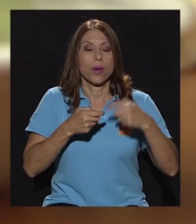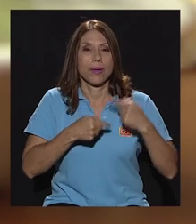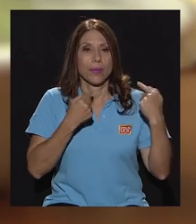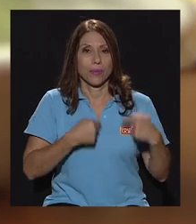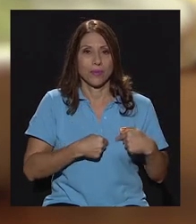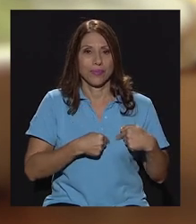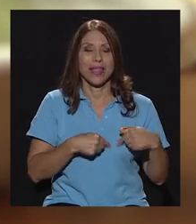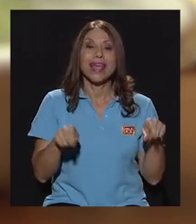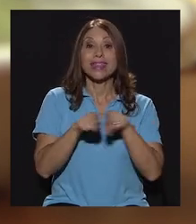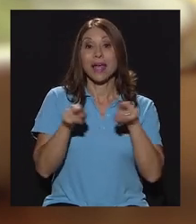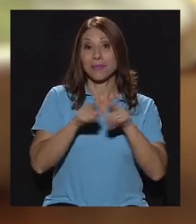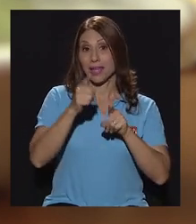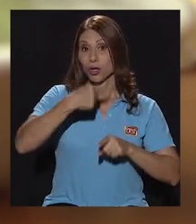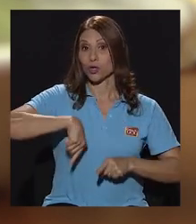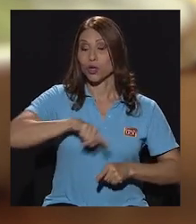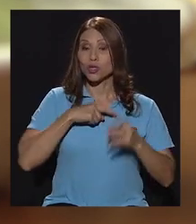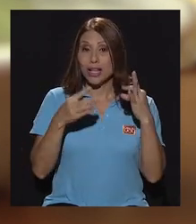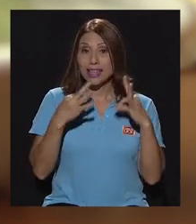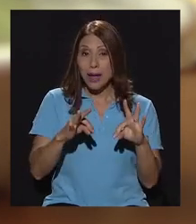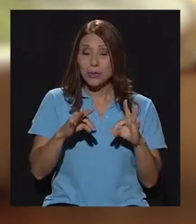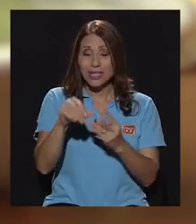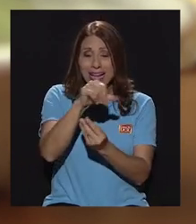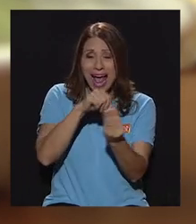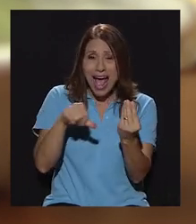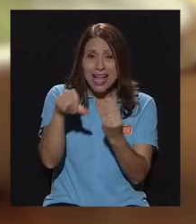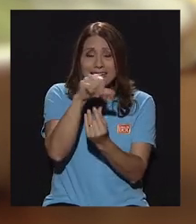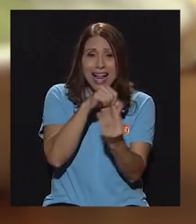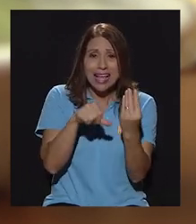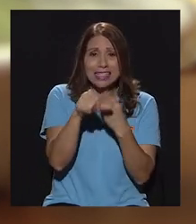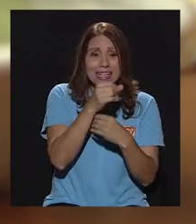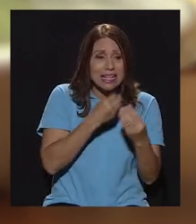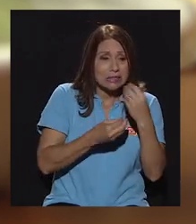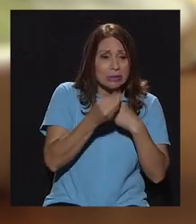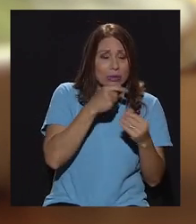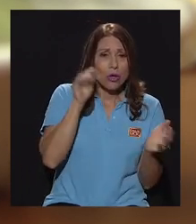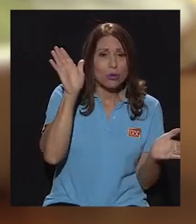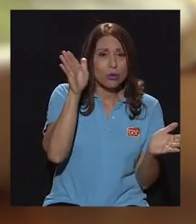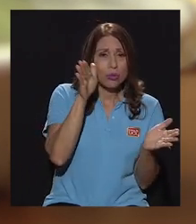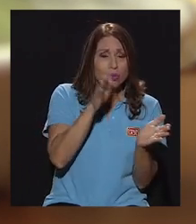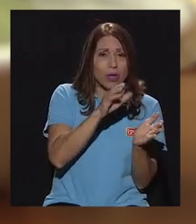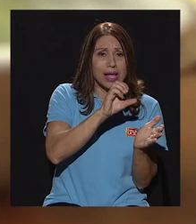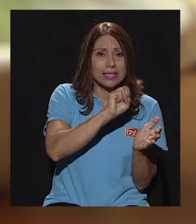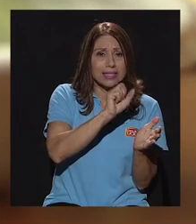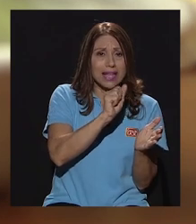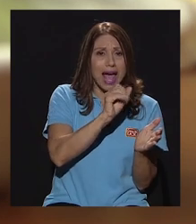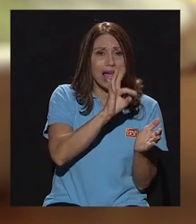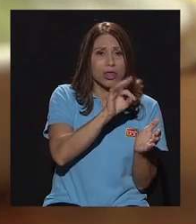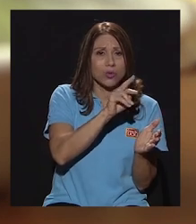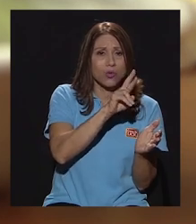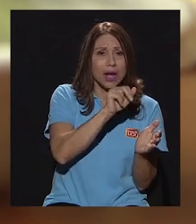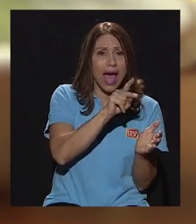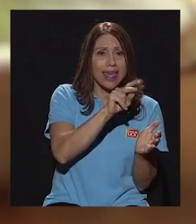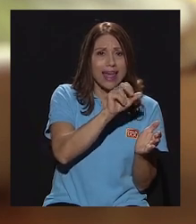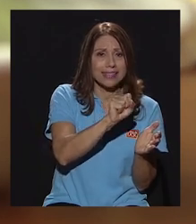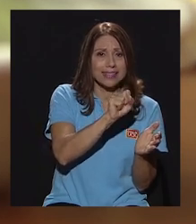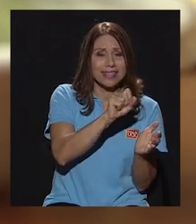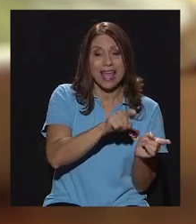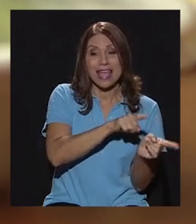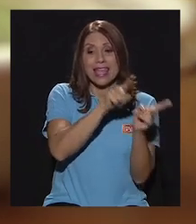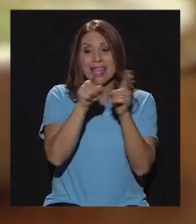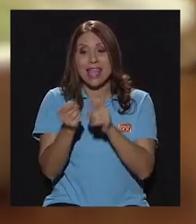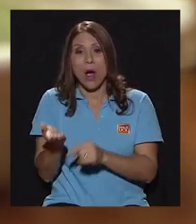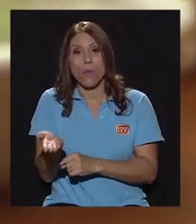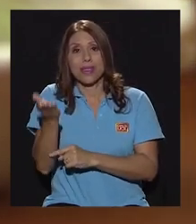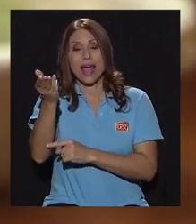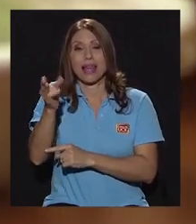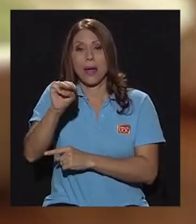tratamos de enseñar a reducir la ingesta de grasas saturadas y aumentar las de grasas monoinsaturadas, que